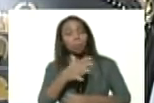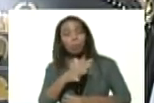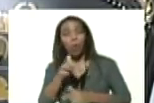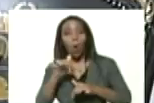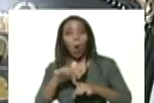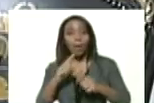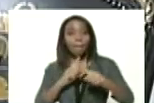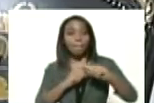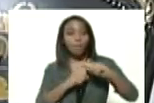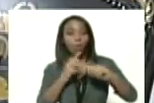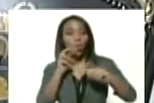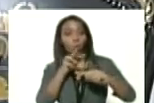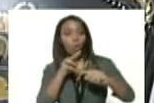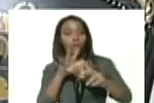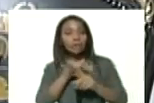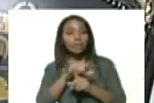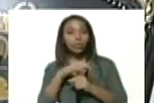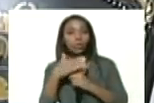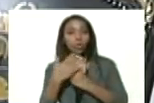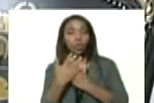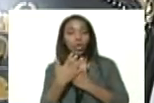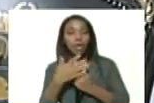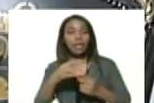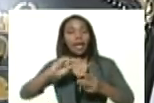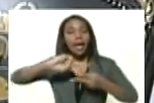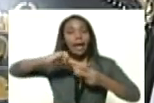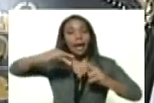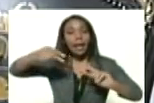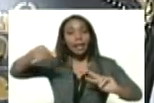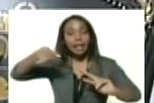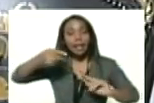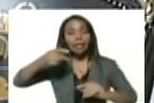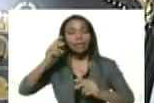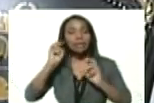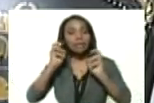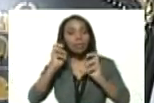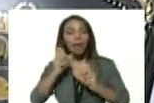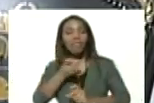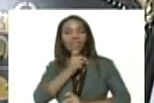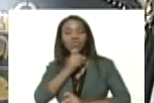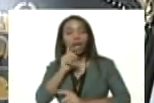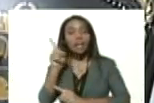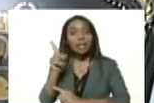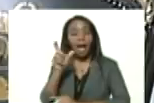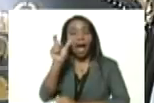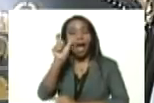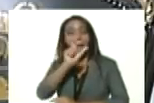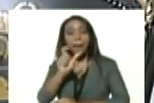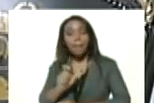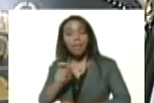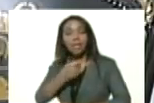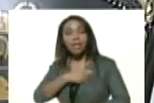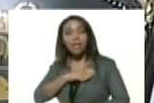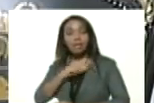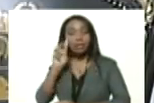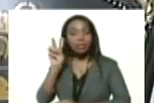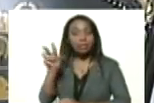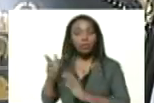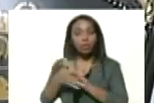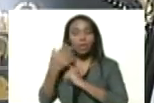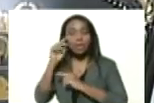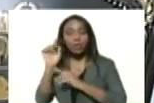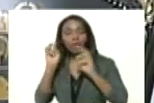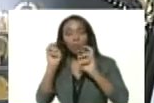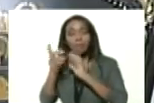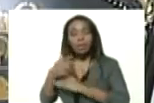están descubriendo también situaciones genéticas relacionadas con la dificultad en españa y en italia es decir hay muchos elementos que tienen que ser